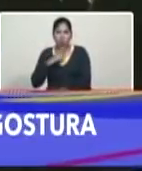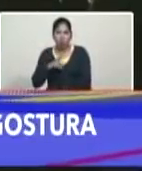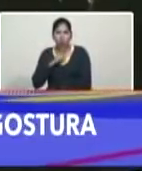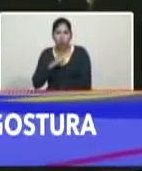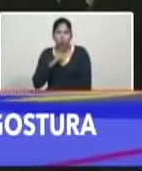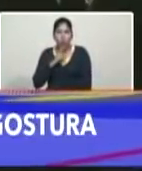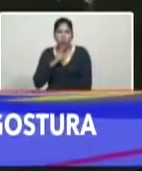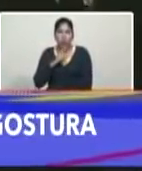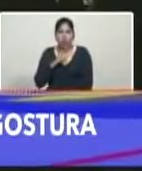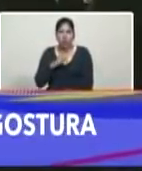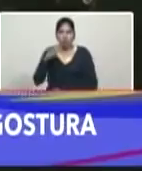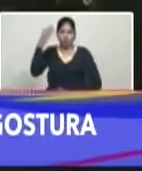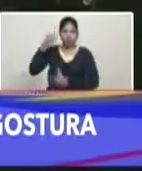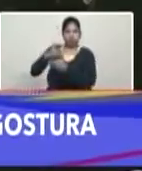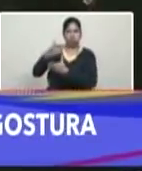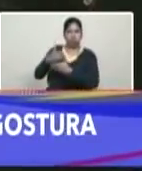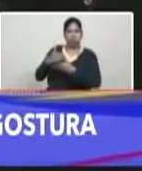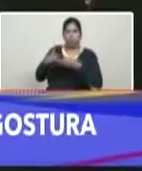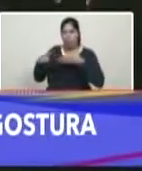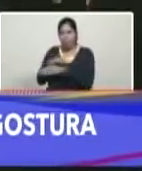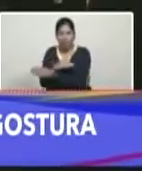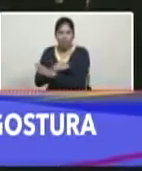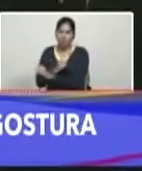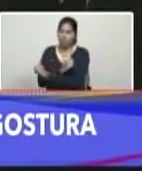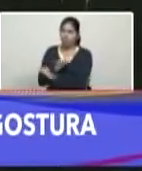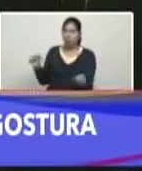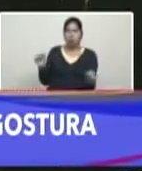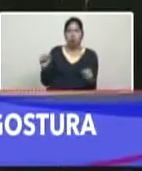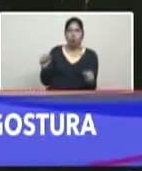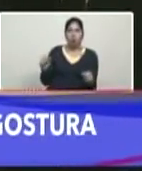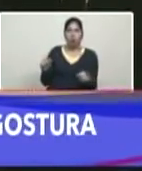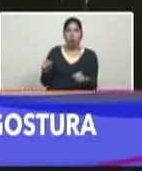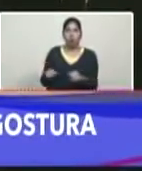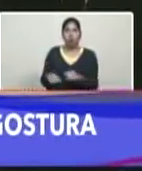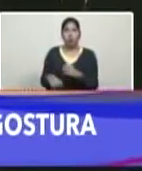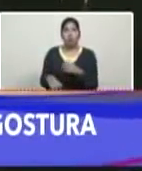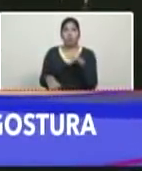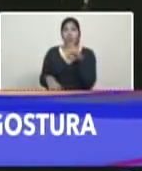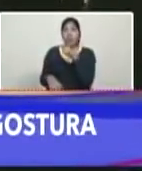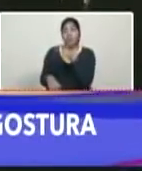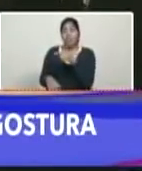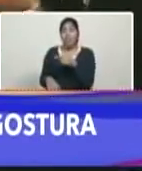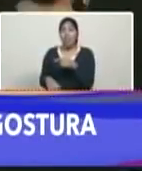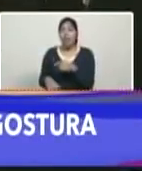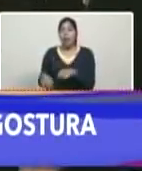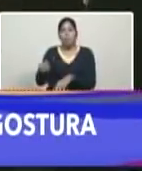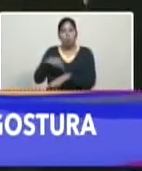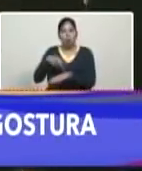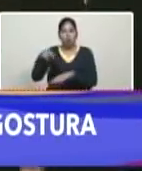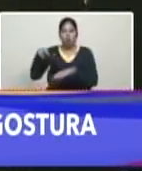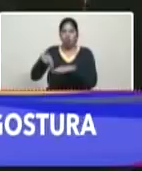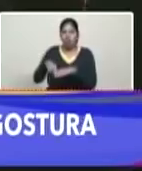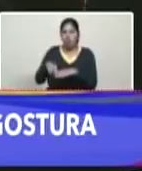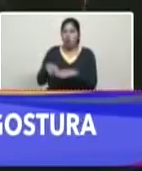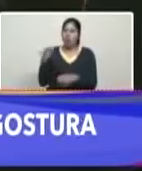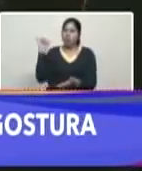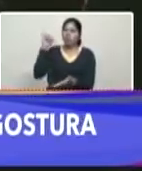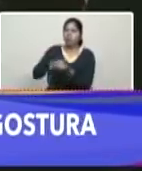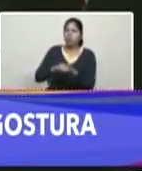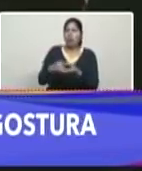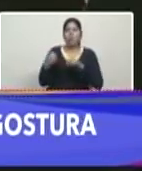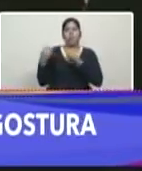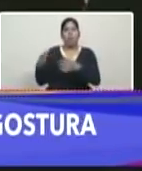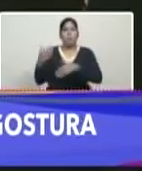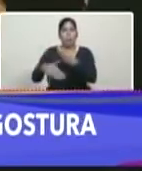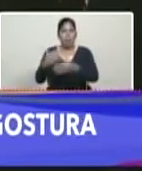mundo. Si fue a Puerto Rico a tirarle papel toalé al pueblo de Puerto Rico y le negó la